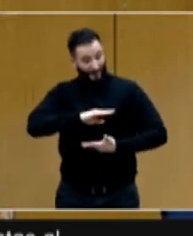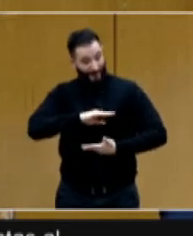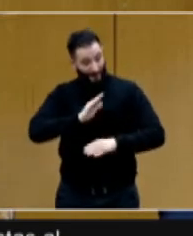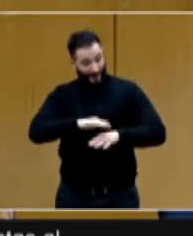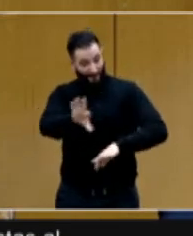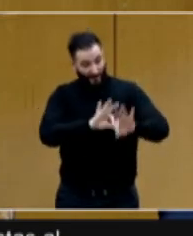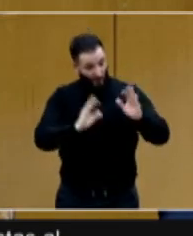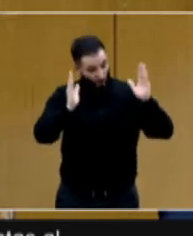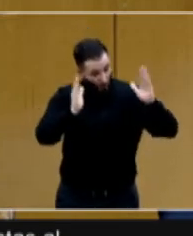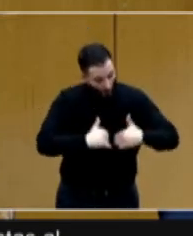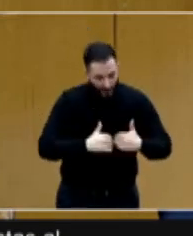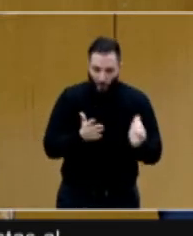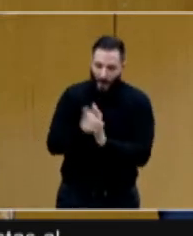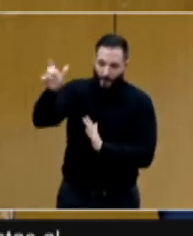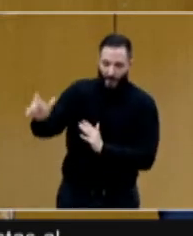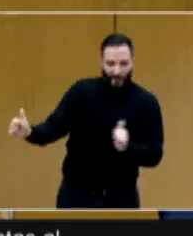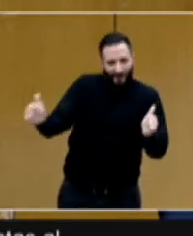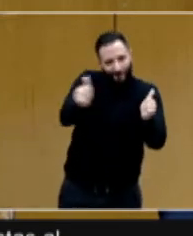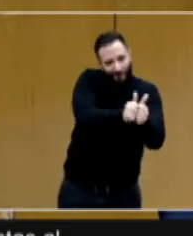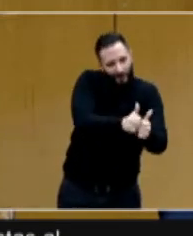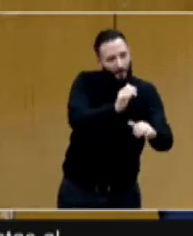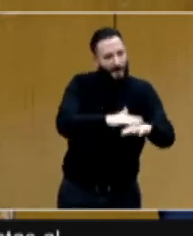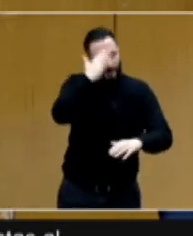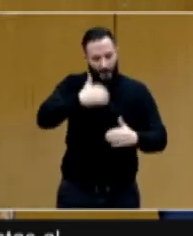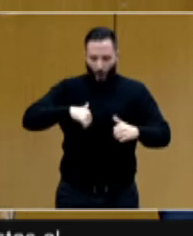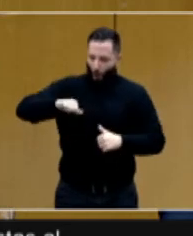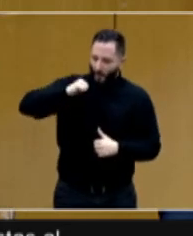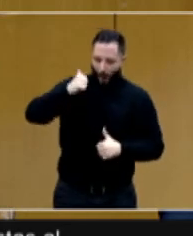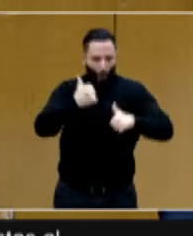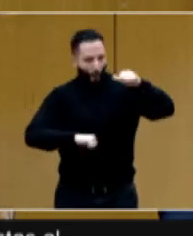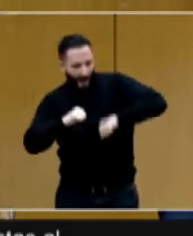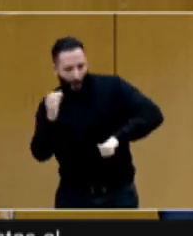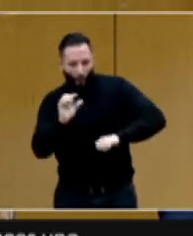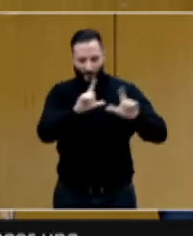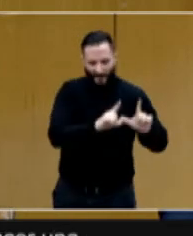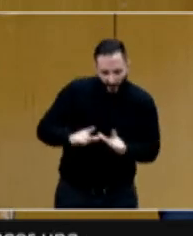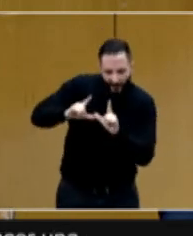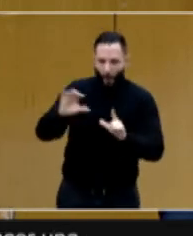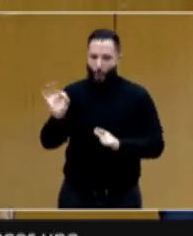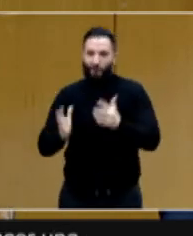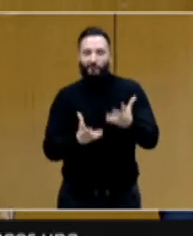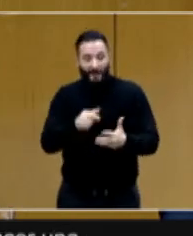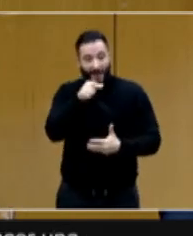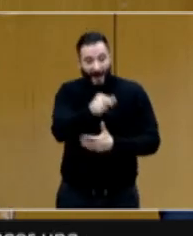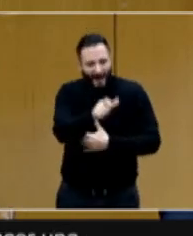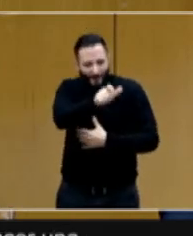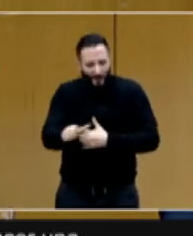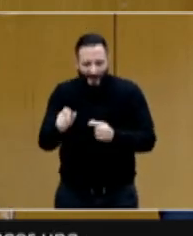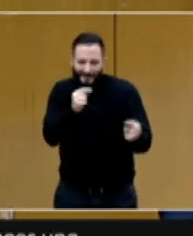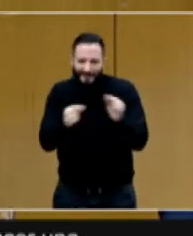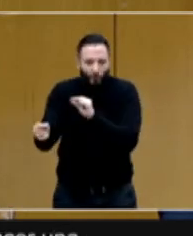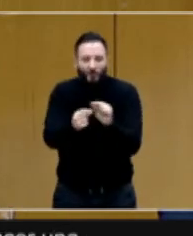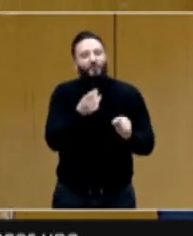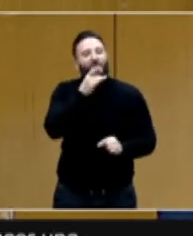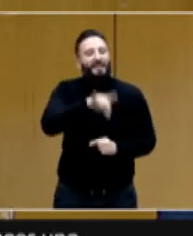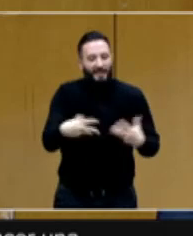determinadas decisiones y lo opera o no lo operan hace una radiografía o no y hemos previsto y en eso estamos discutiendo Quiénes son las personas y en caso de que